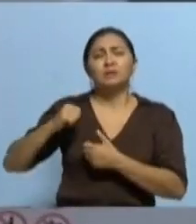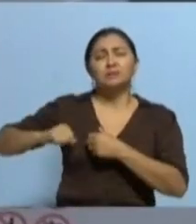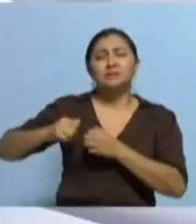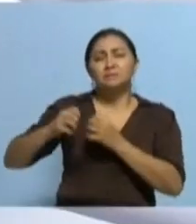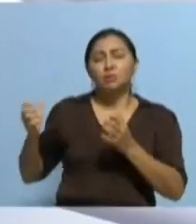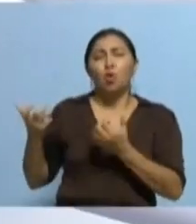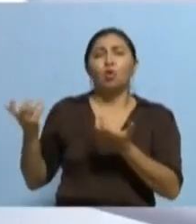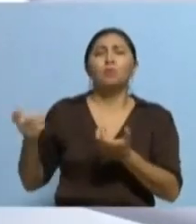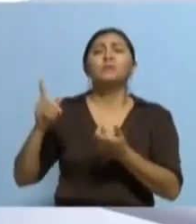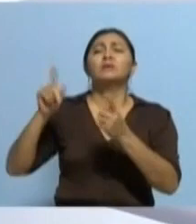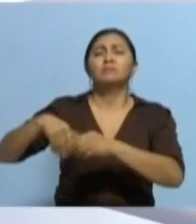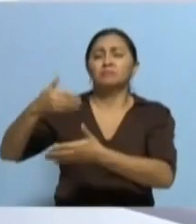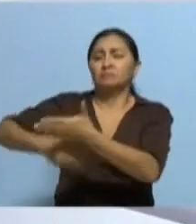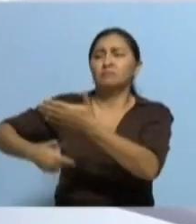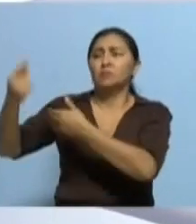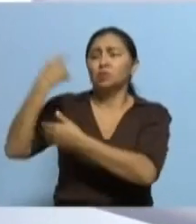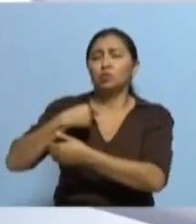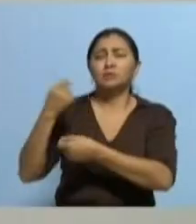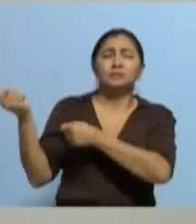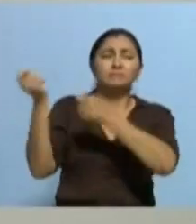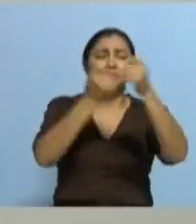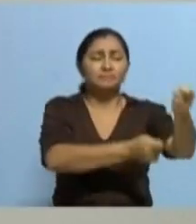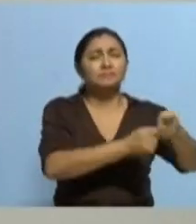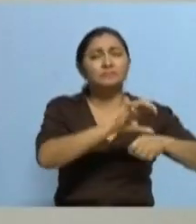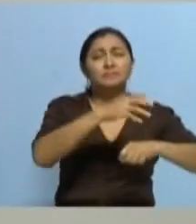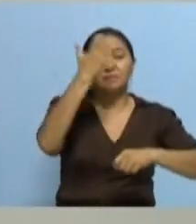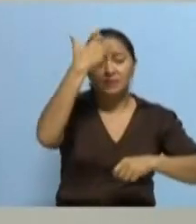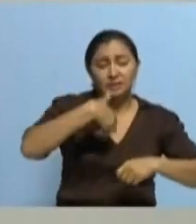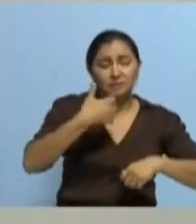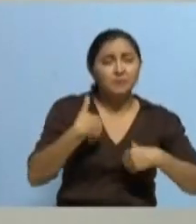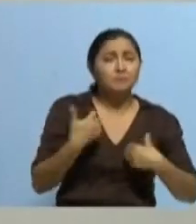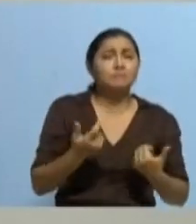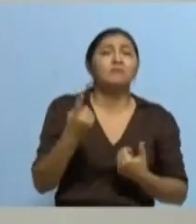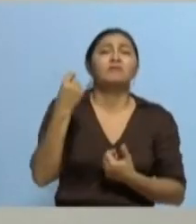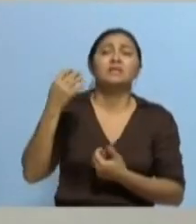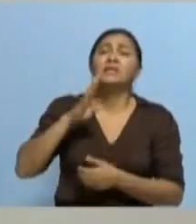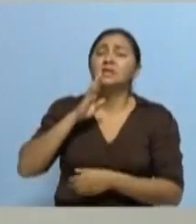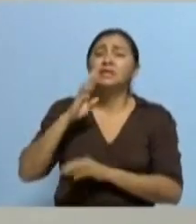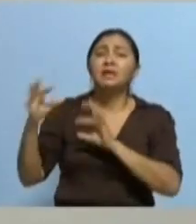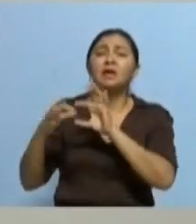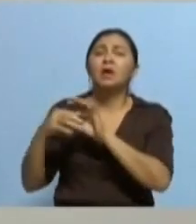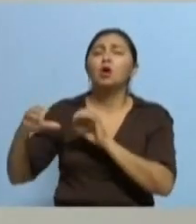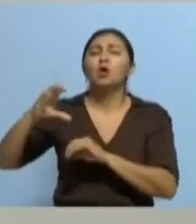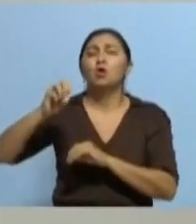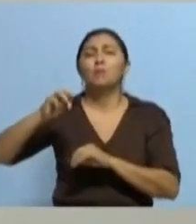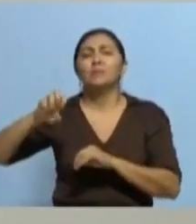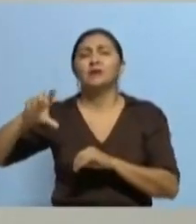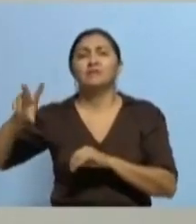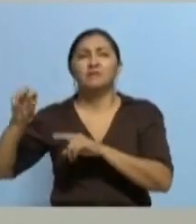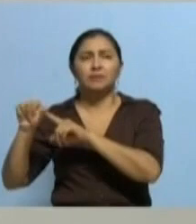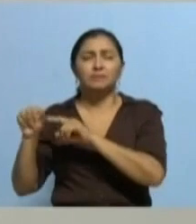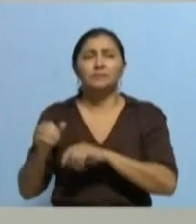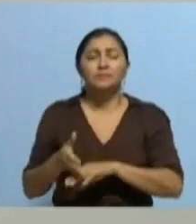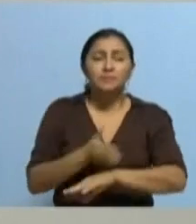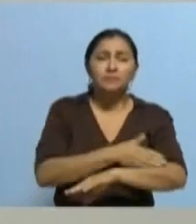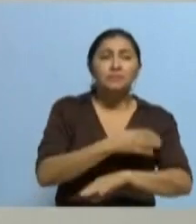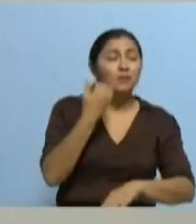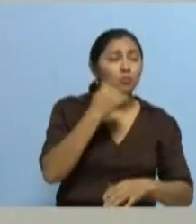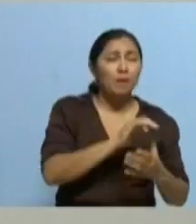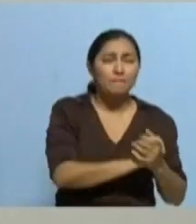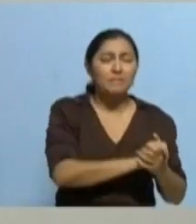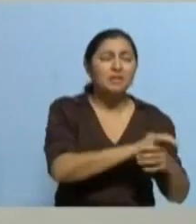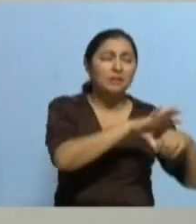órdenes de exámenes médicos con Comeva EPS. Una amiga que es médico, ella me dijo que yo tenía que hacerme